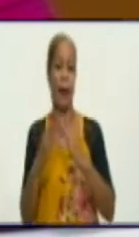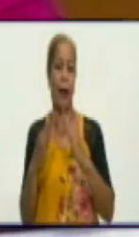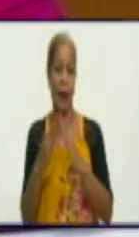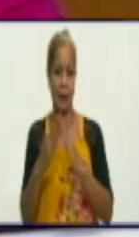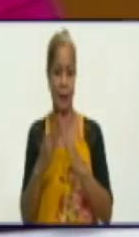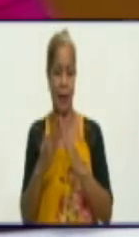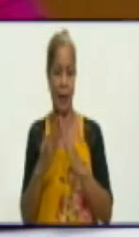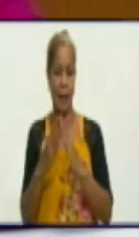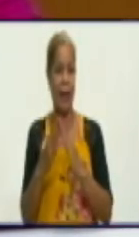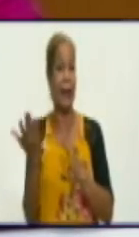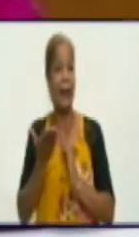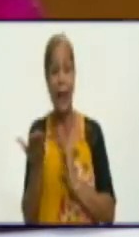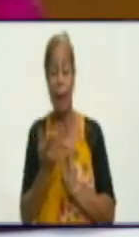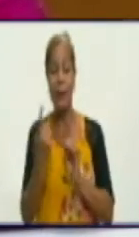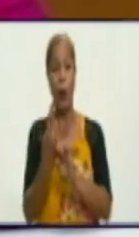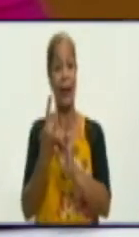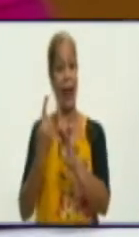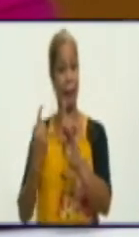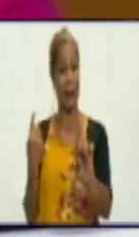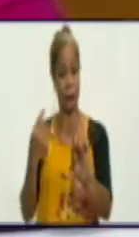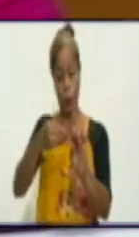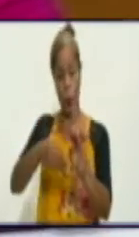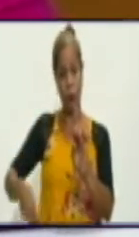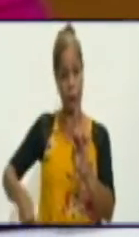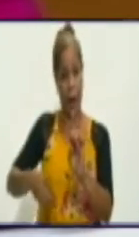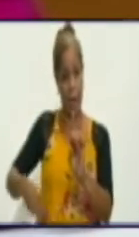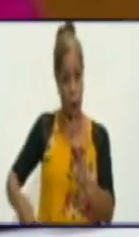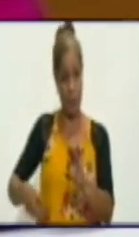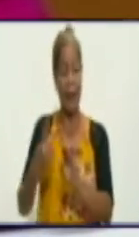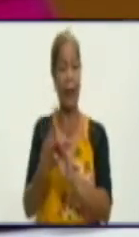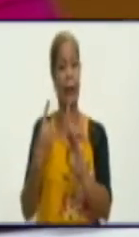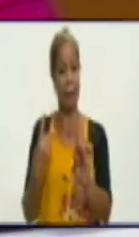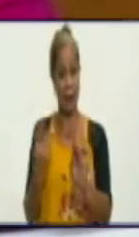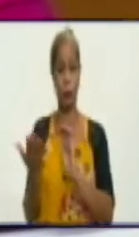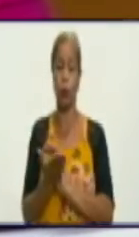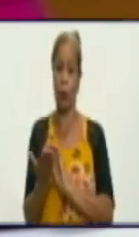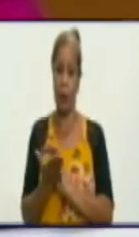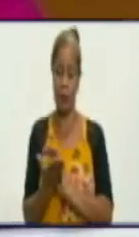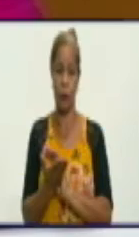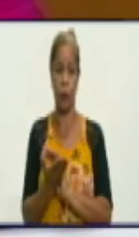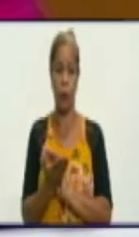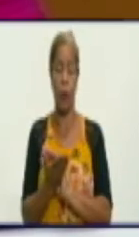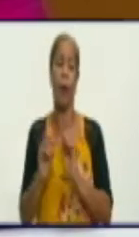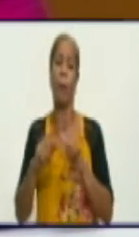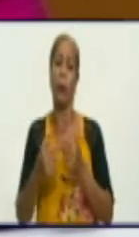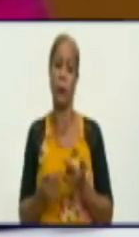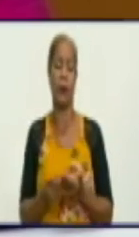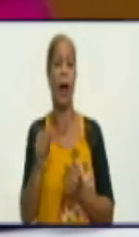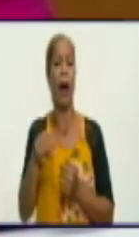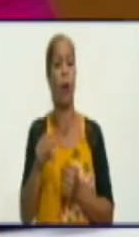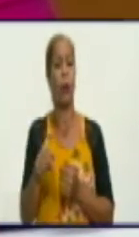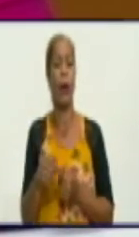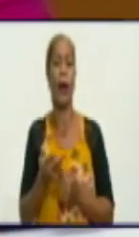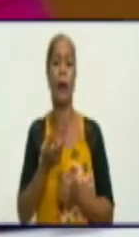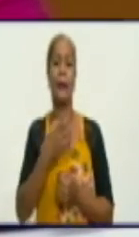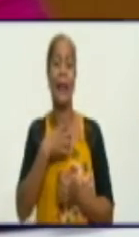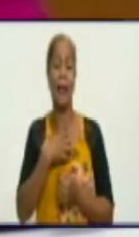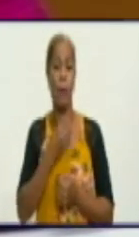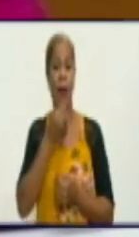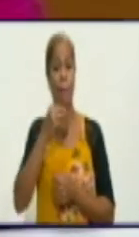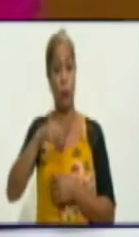los contactos. Ya llegamos al nivel, porque ya no los permite por el número de casos que están saliendo y la posibilidad ya que tenemos de un